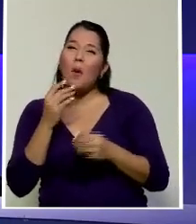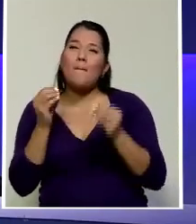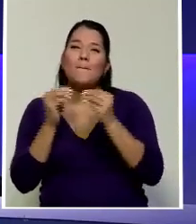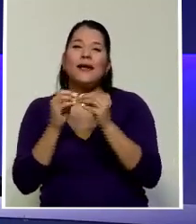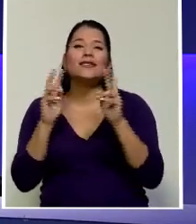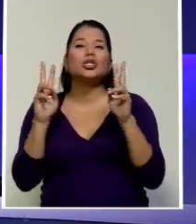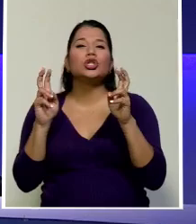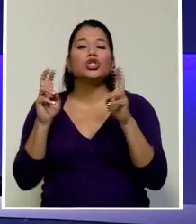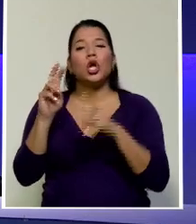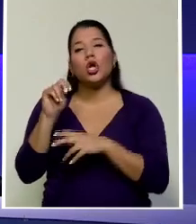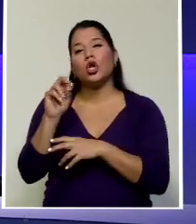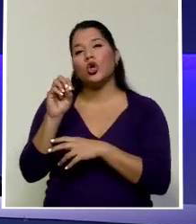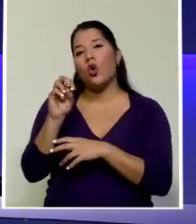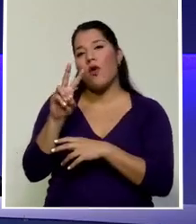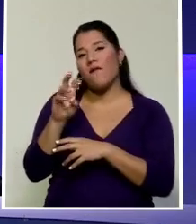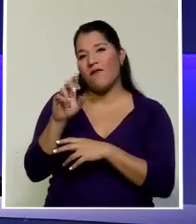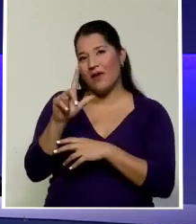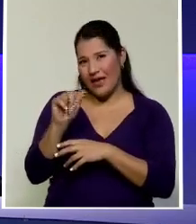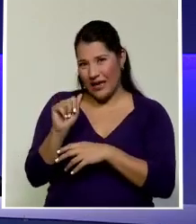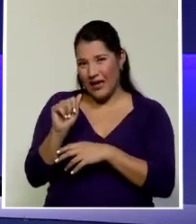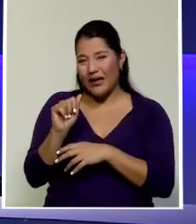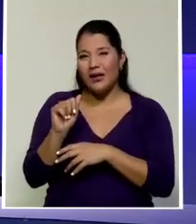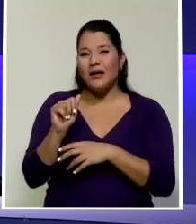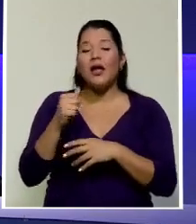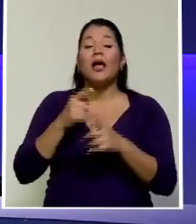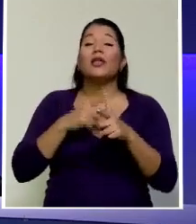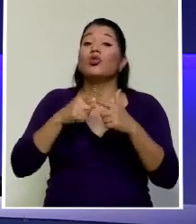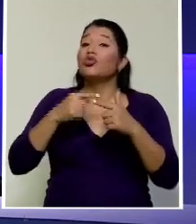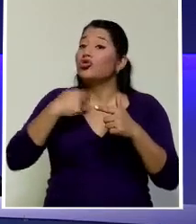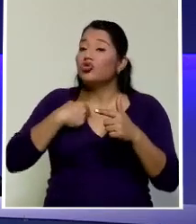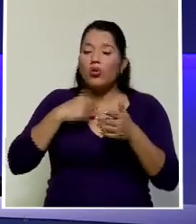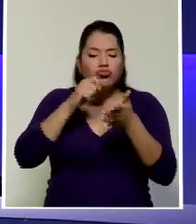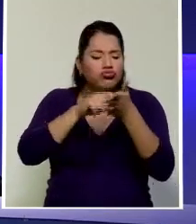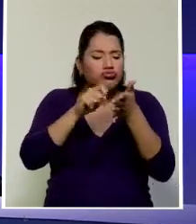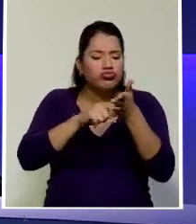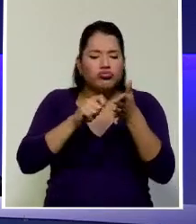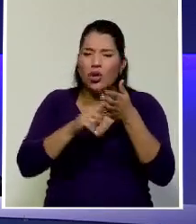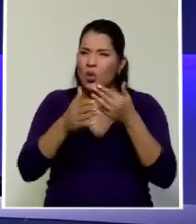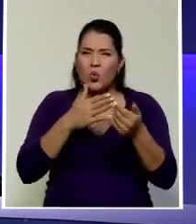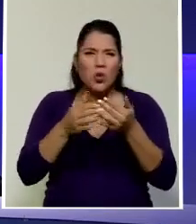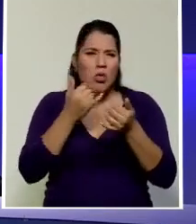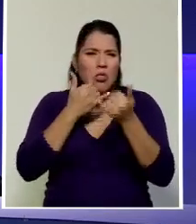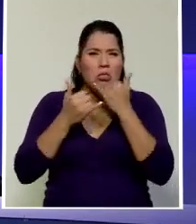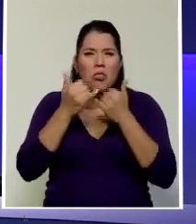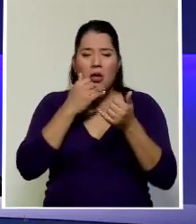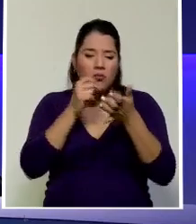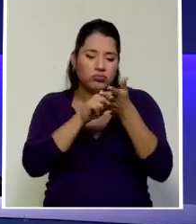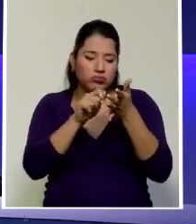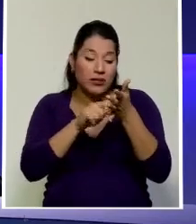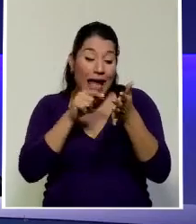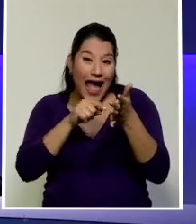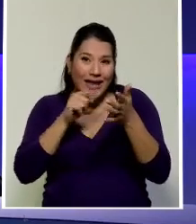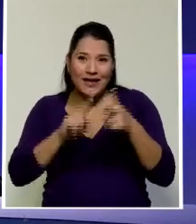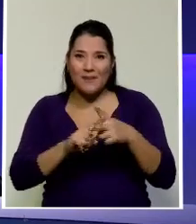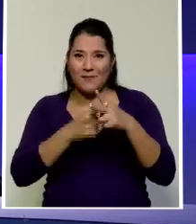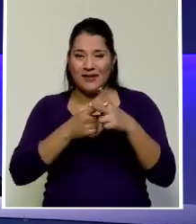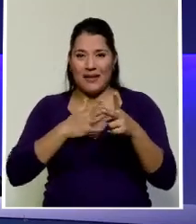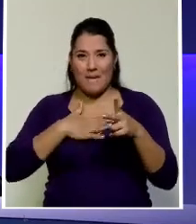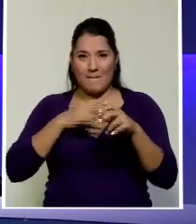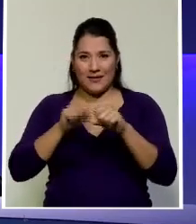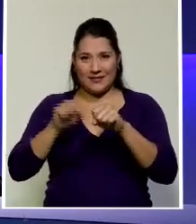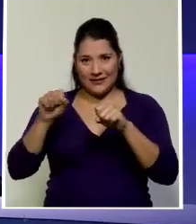me lleva a escribir un núcleo, un borrador, no importa cómo lo haga, como te digo, pero ahí comienza el sistema, ¿no? El sistema